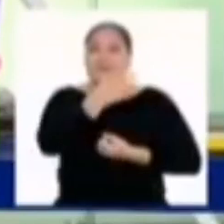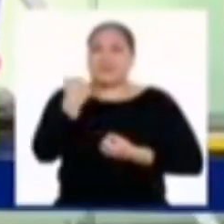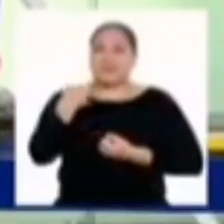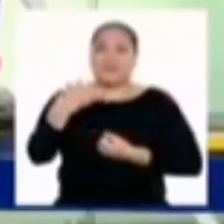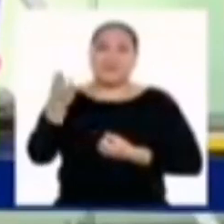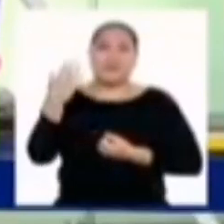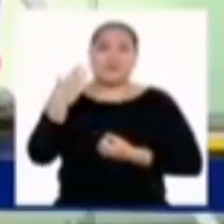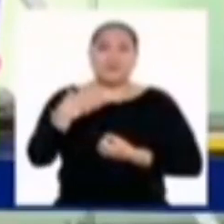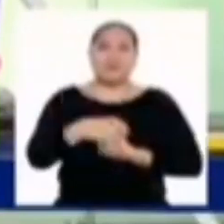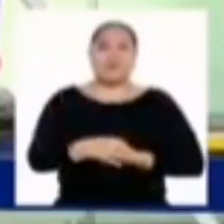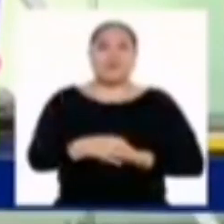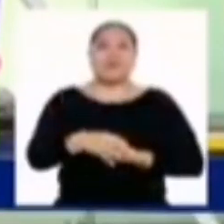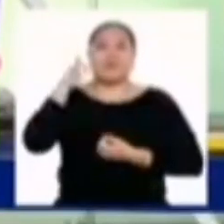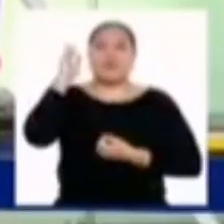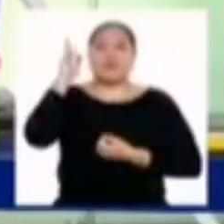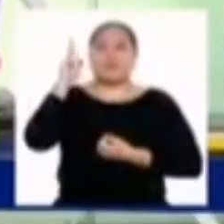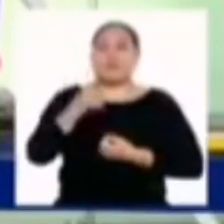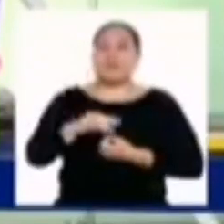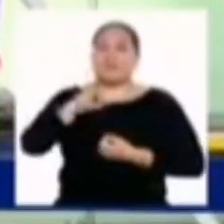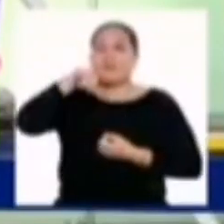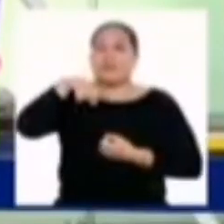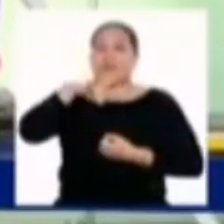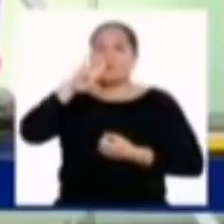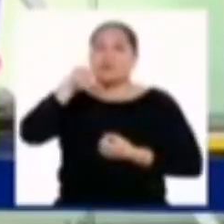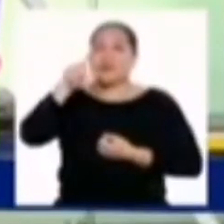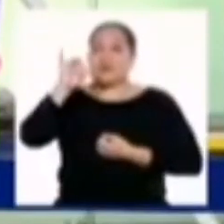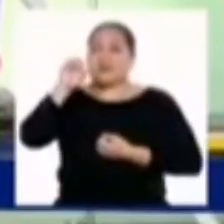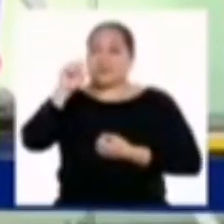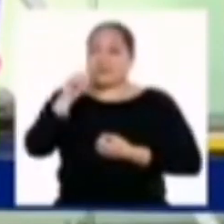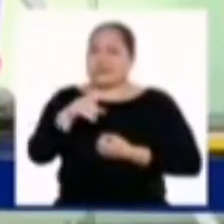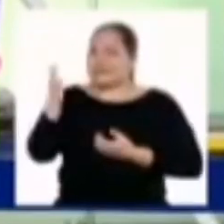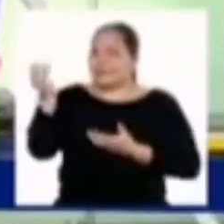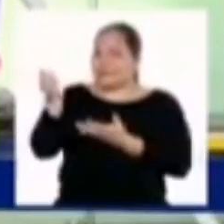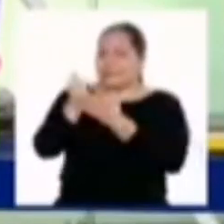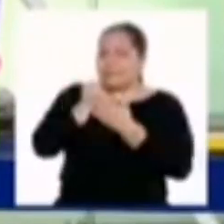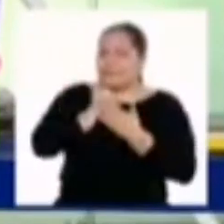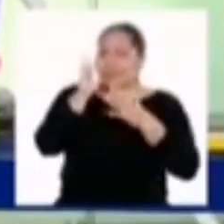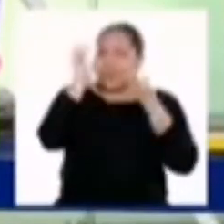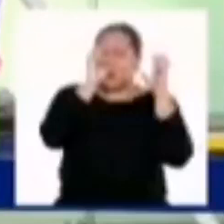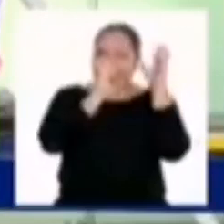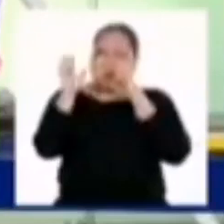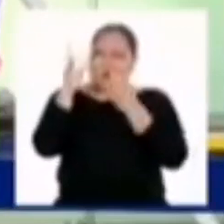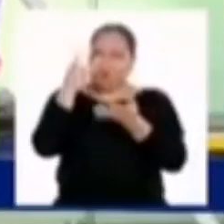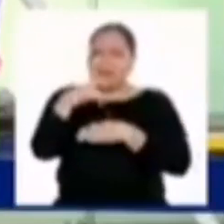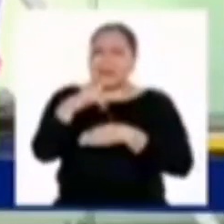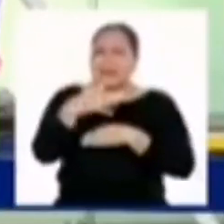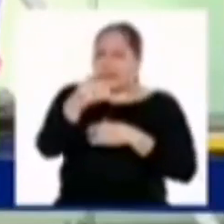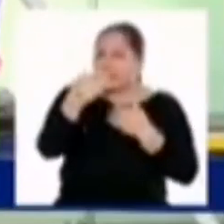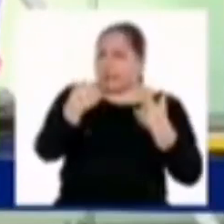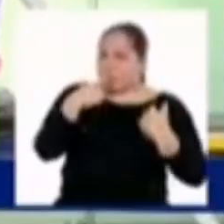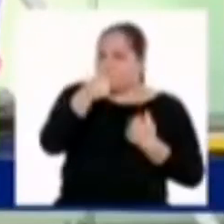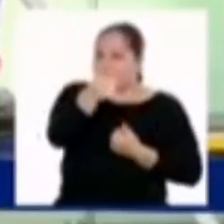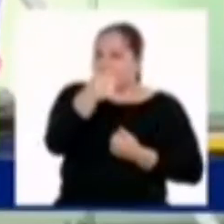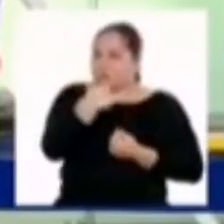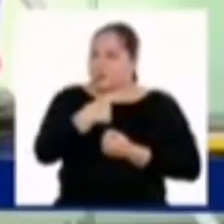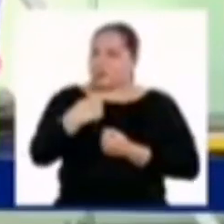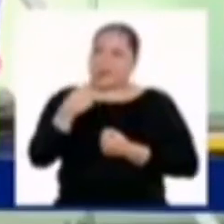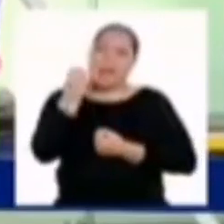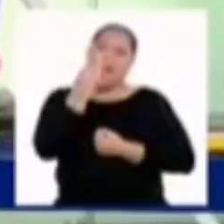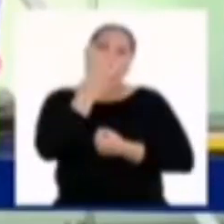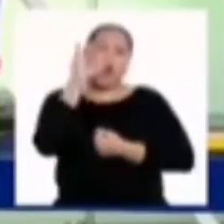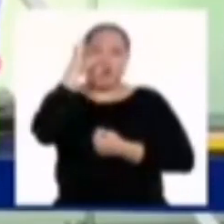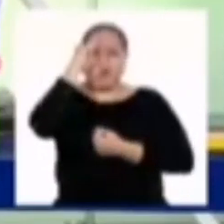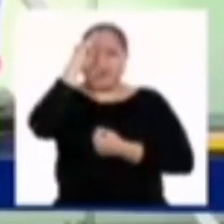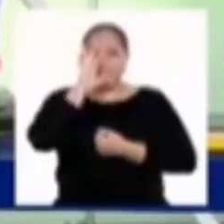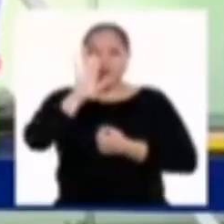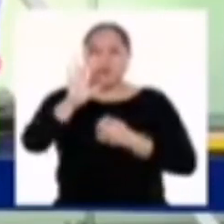llamemos a la profesora Yulisa Caicho para que nos ayude con las pequeñas dudas y vacíos que podemos tener tú y algunas chicas y chicos